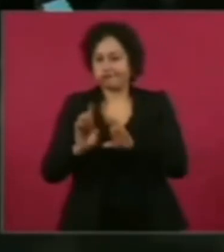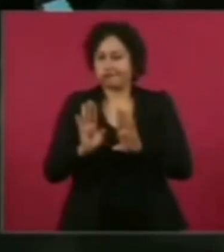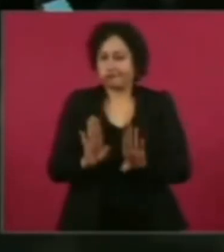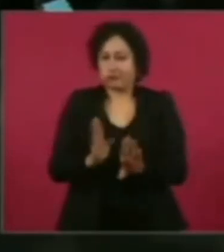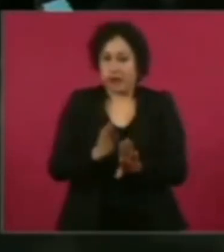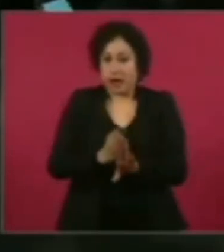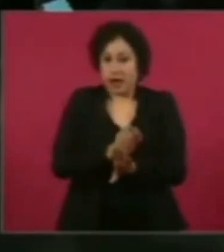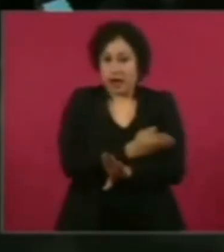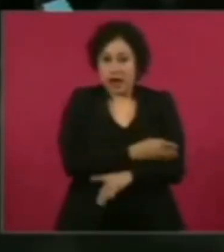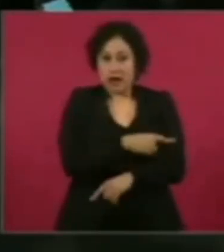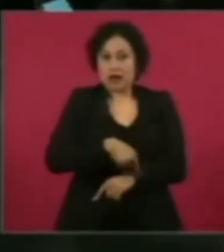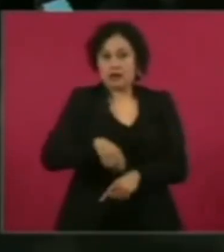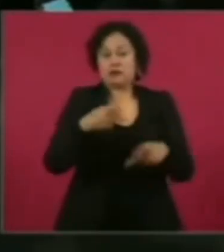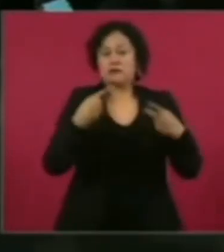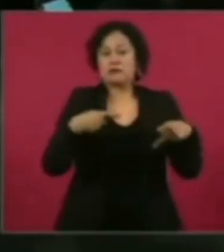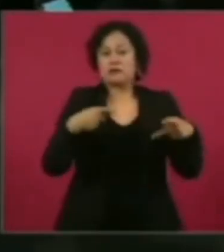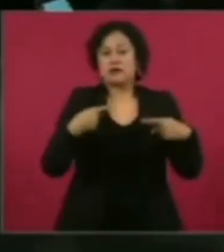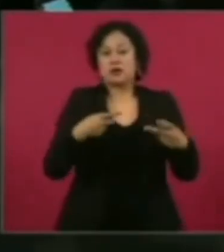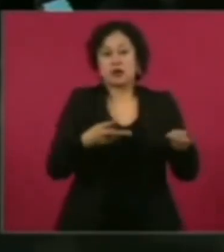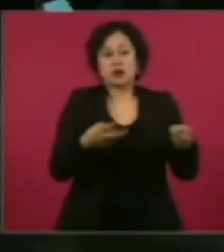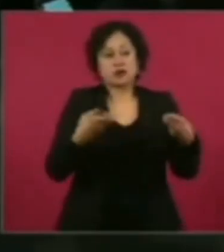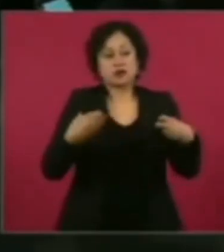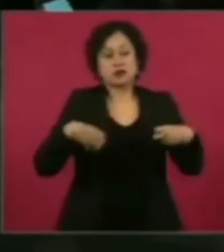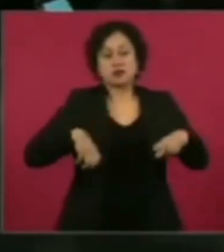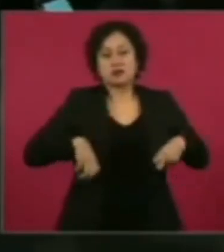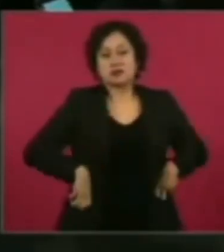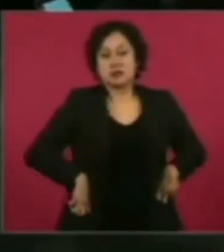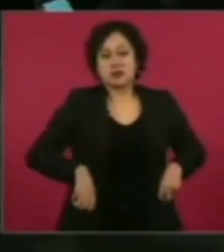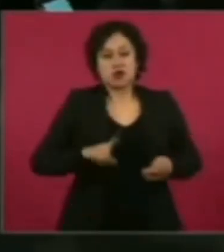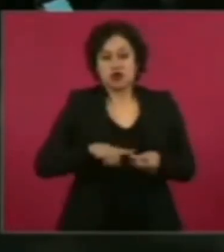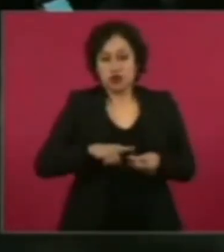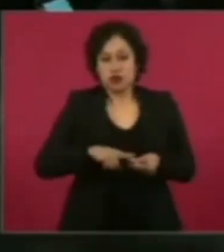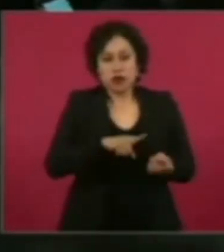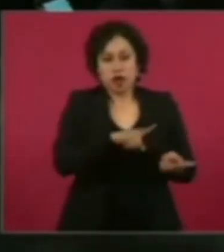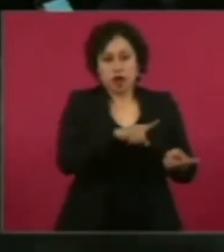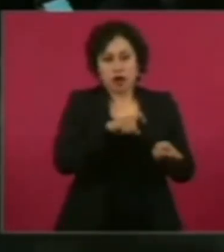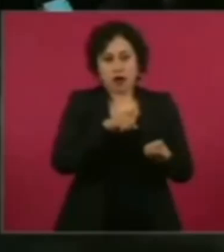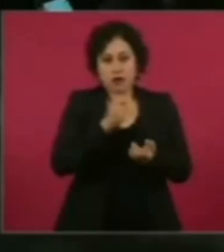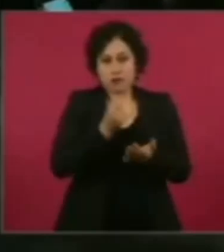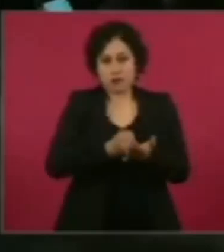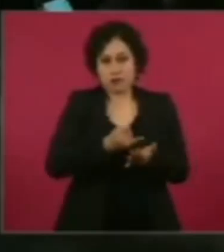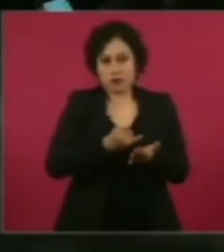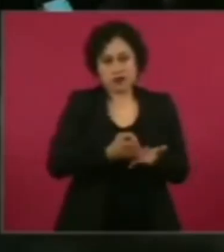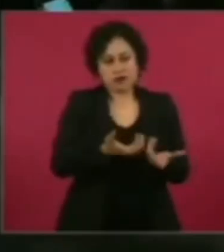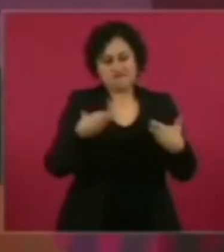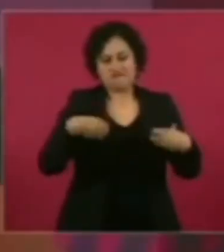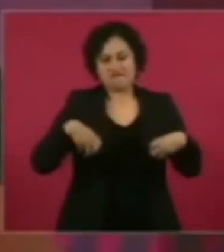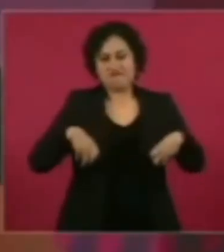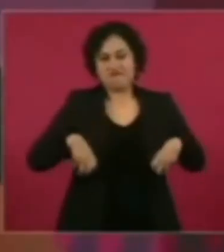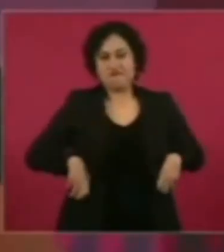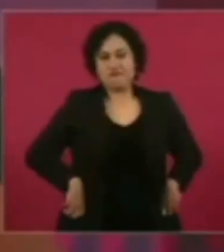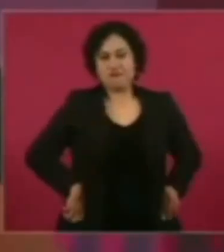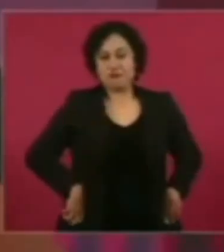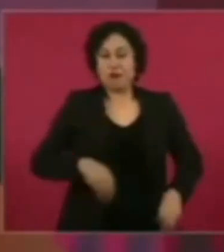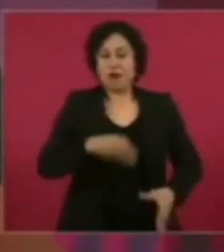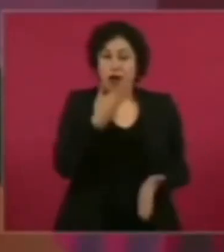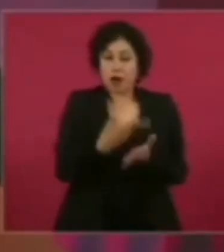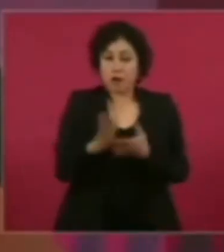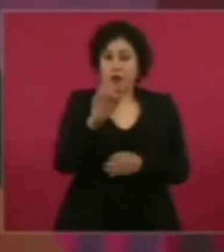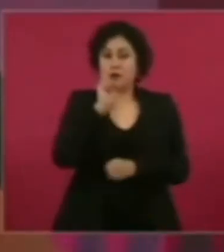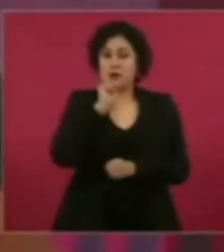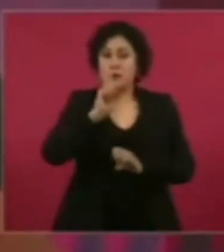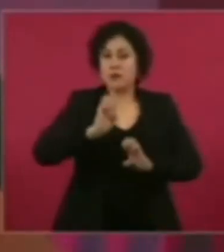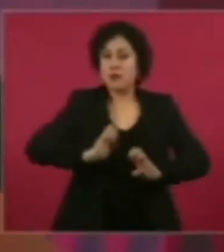con bienes con empresas con Minas con los recursos naturales que son de